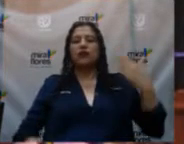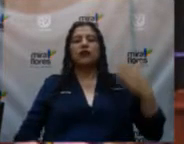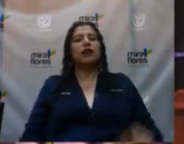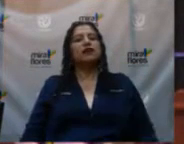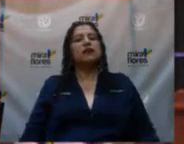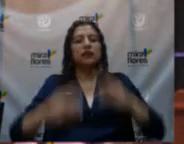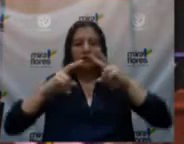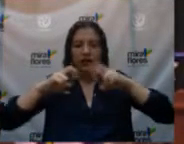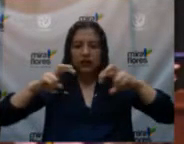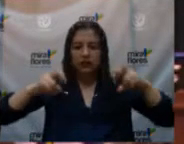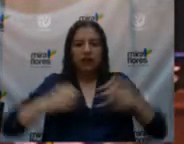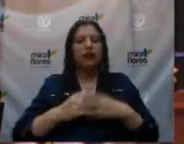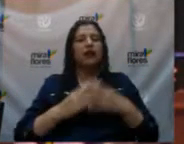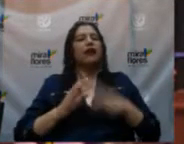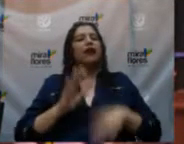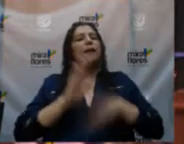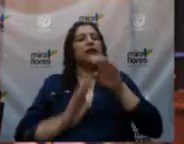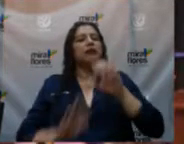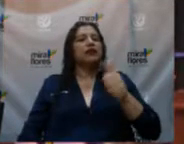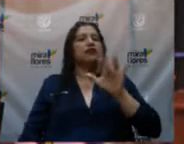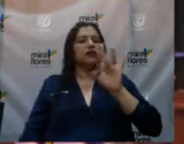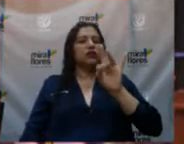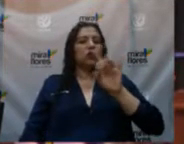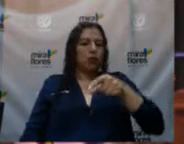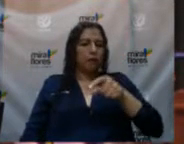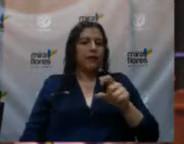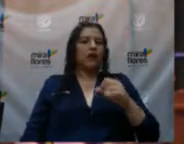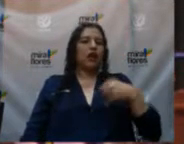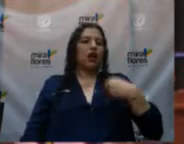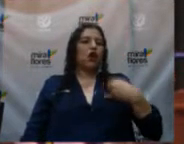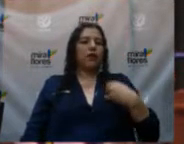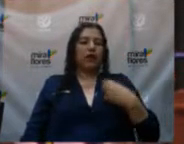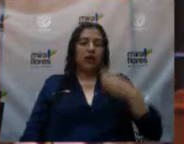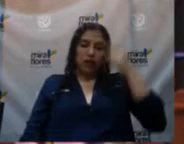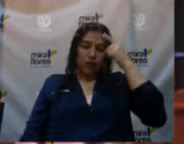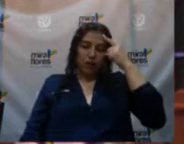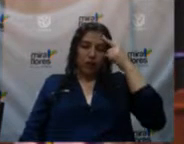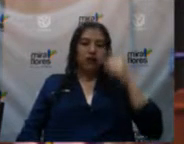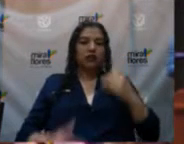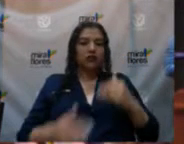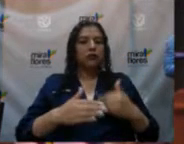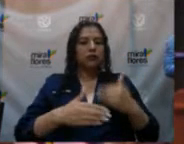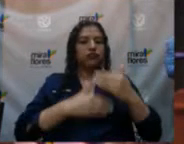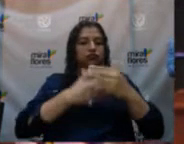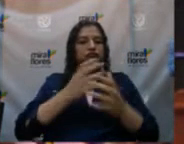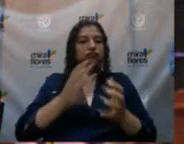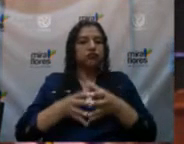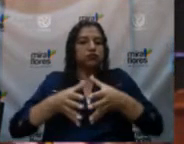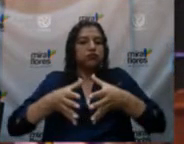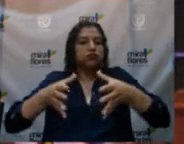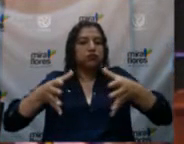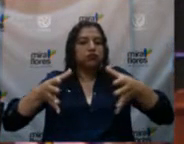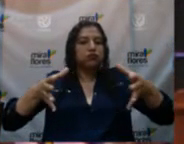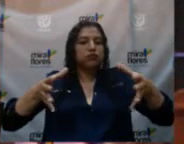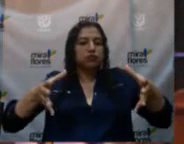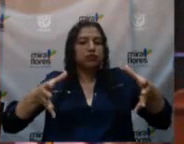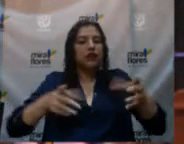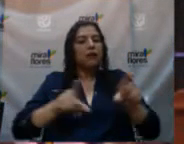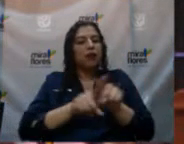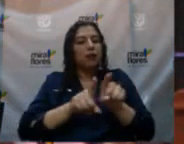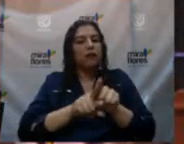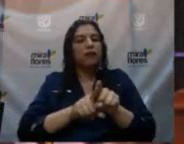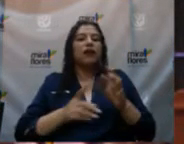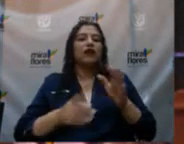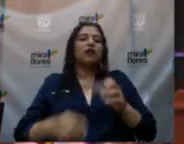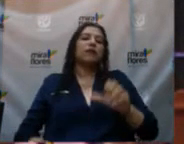los estudios que éramos 18.000 jóvenes. Yo creo que ya vamos avanzando poco a poco y somos, si es que somos los mismos,